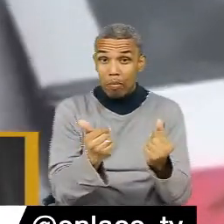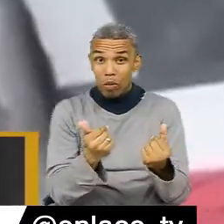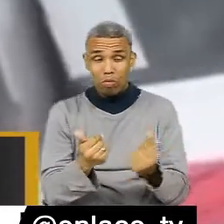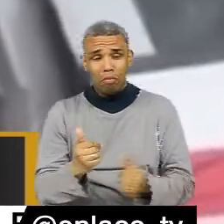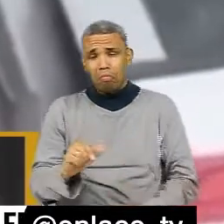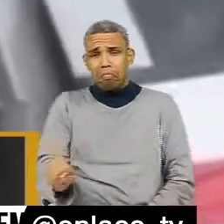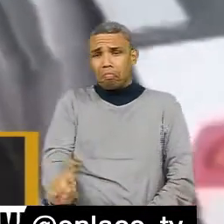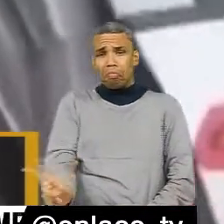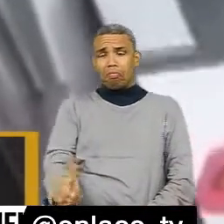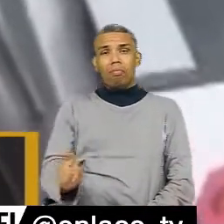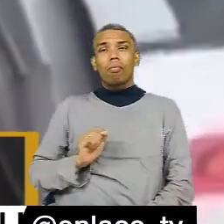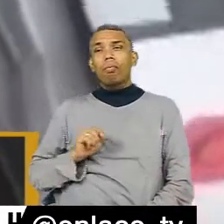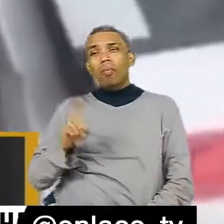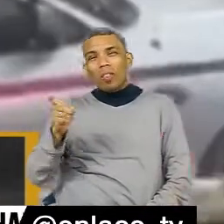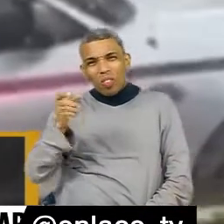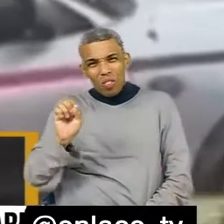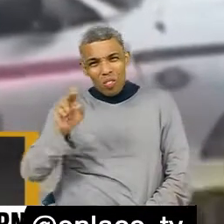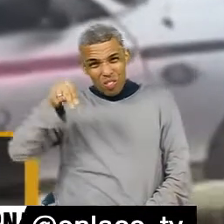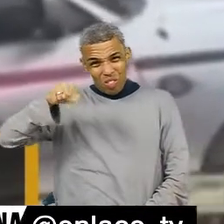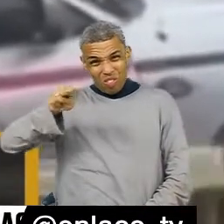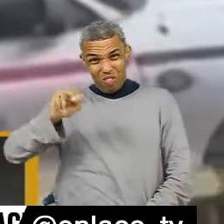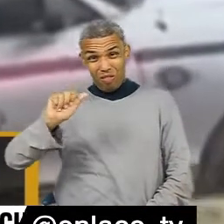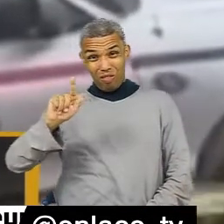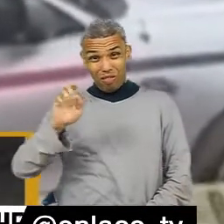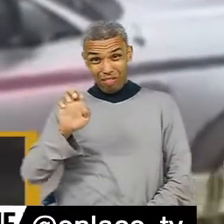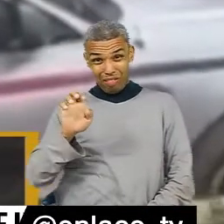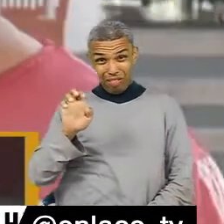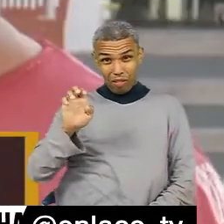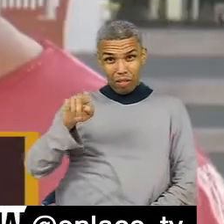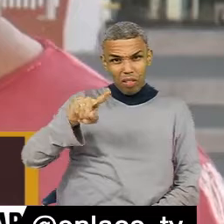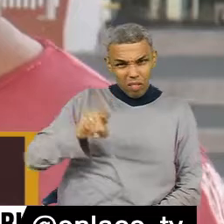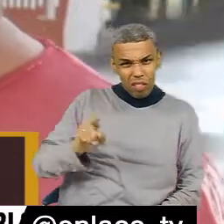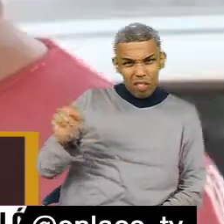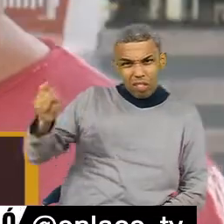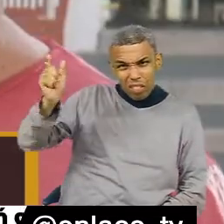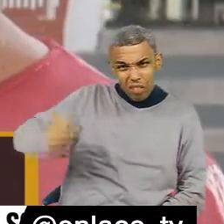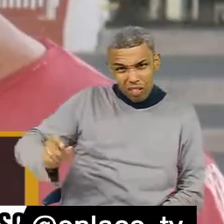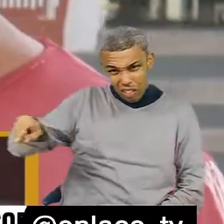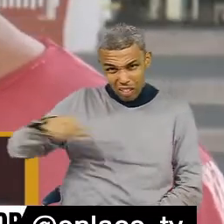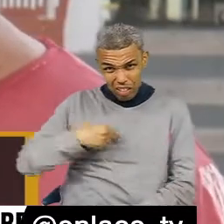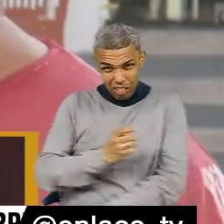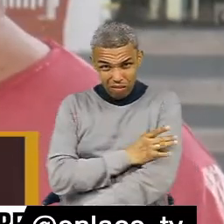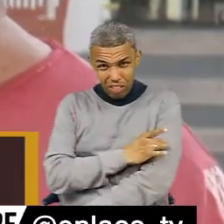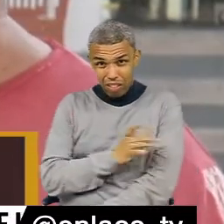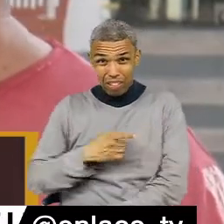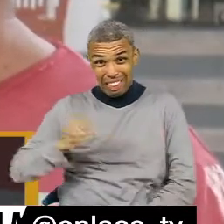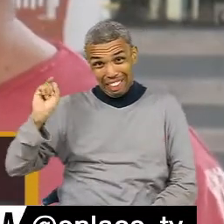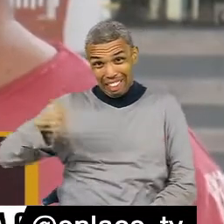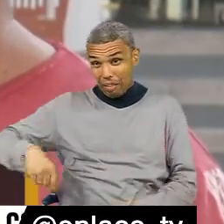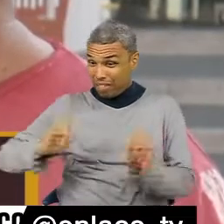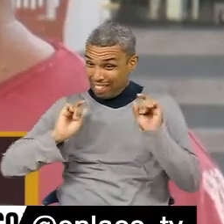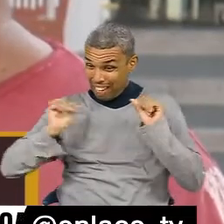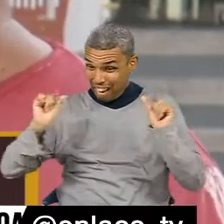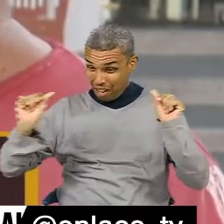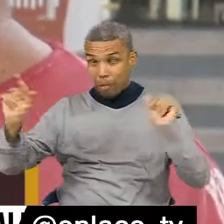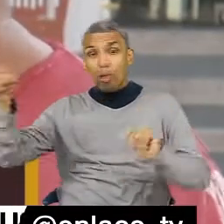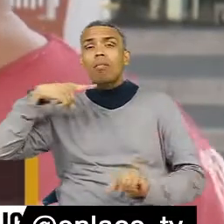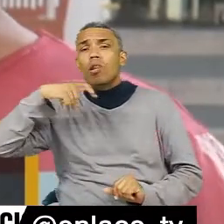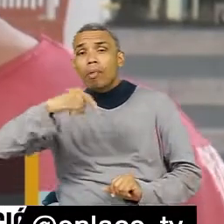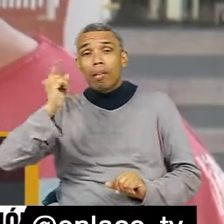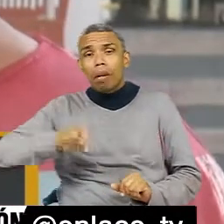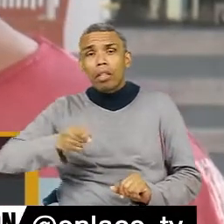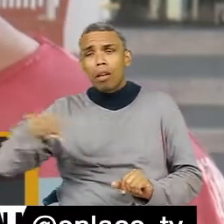el doctor González, dice que en prioridad de la justicia, celeridad y prontitud en este caso, la cual ha sido lento, el proceso del fraude